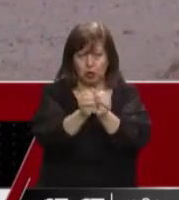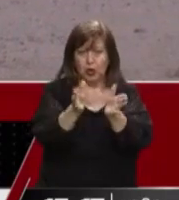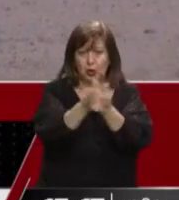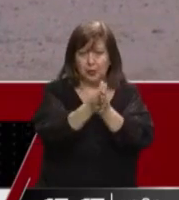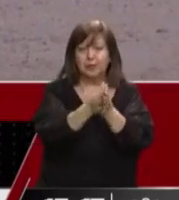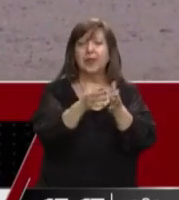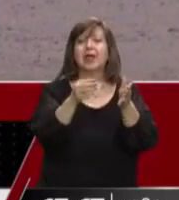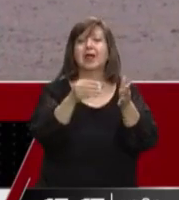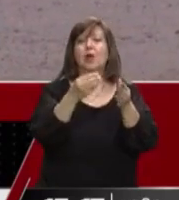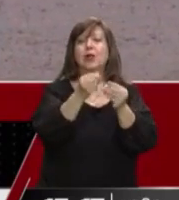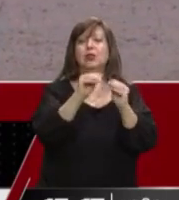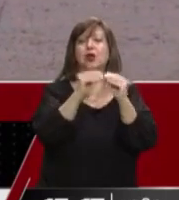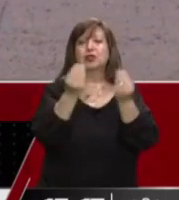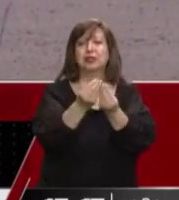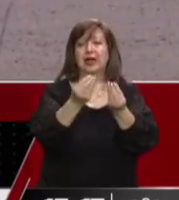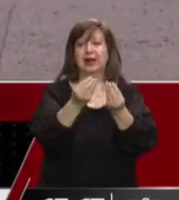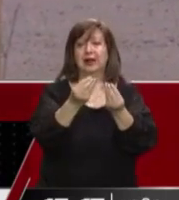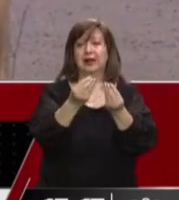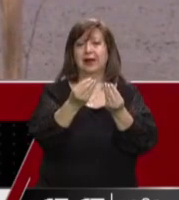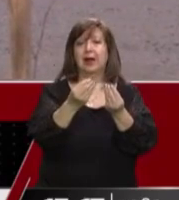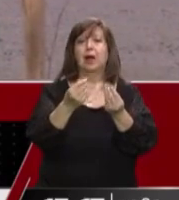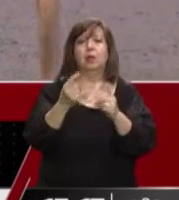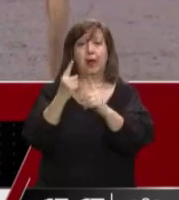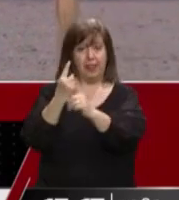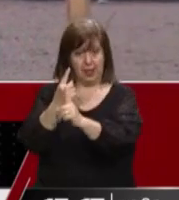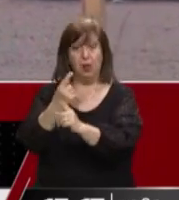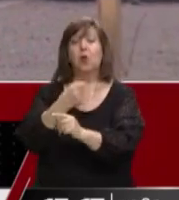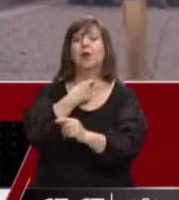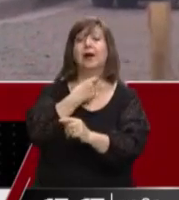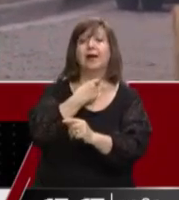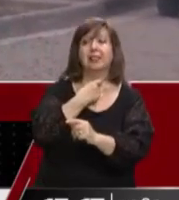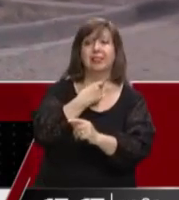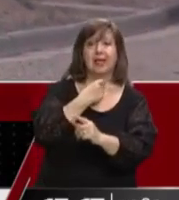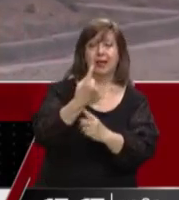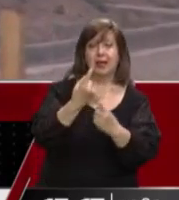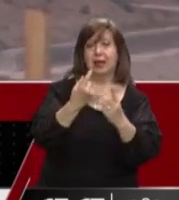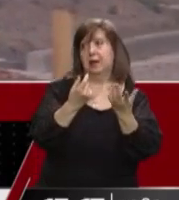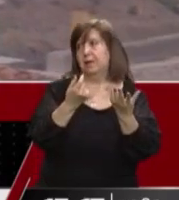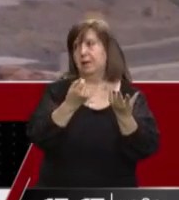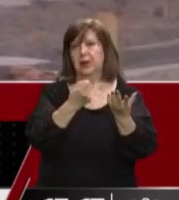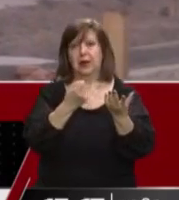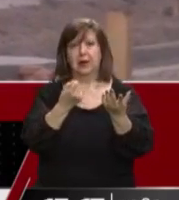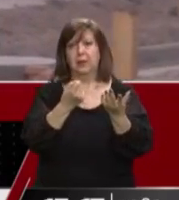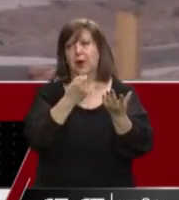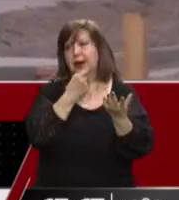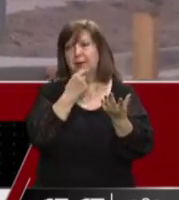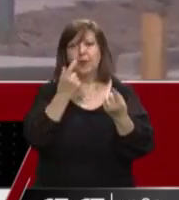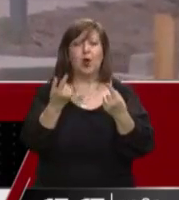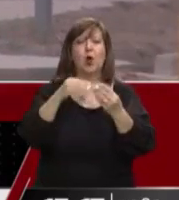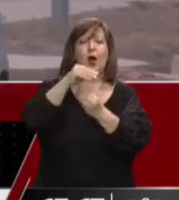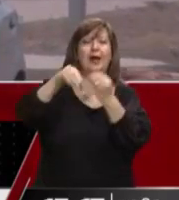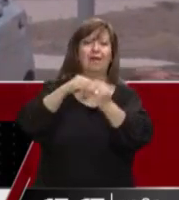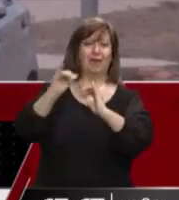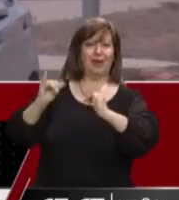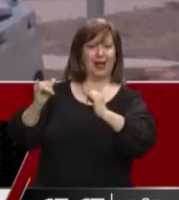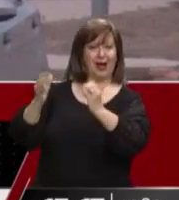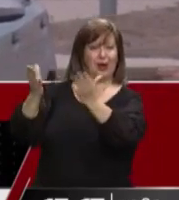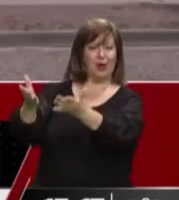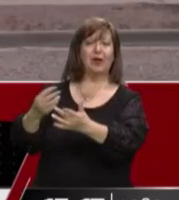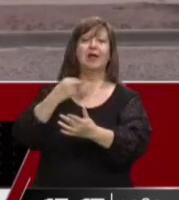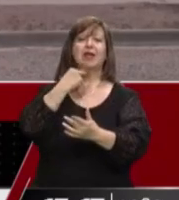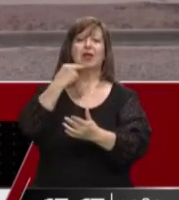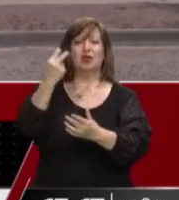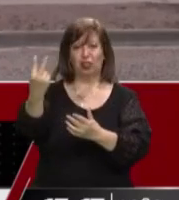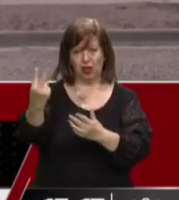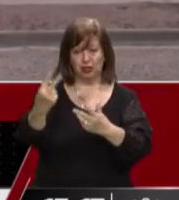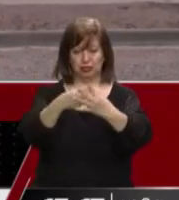aparte lo novedoso de esto es que puede haber un garante. O sea, supongamos una familia joven con dos